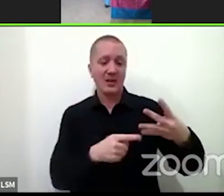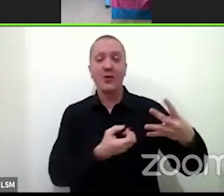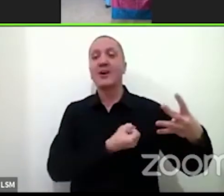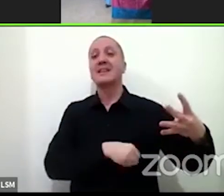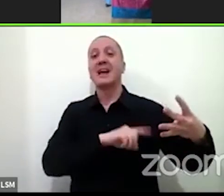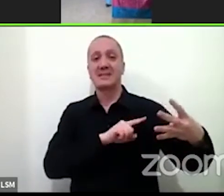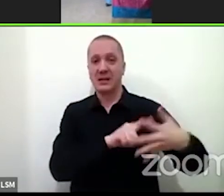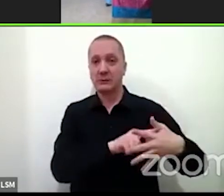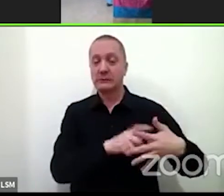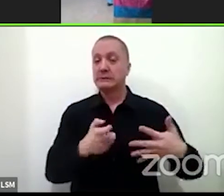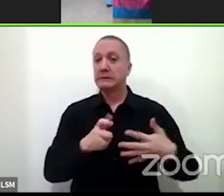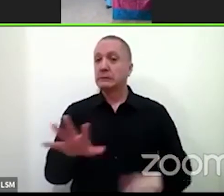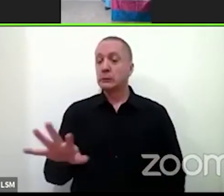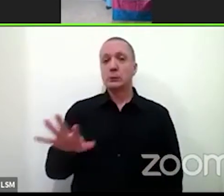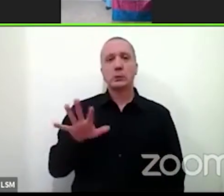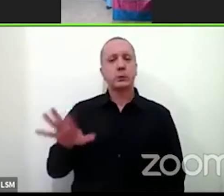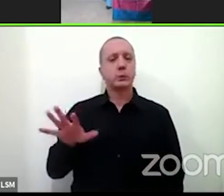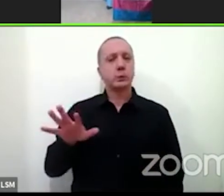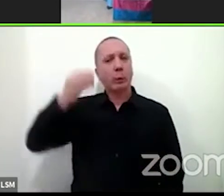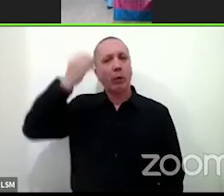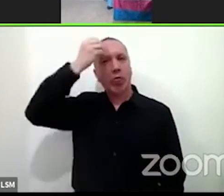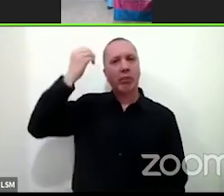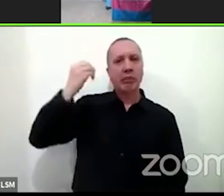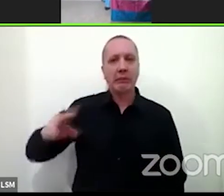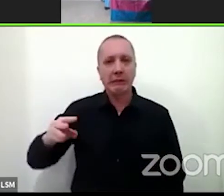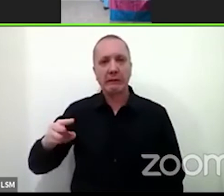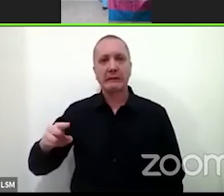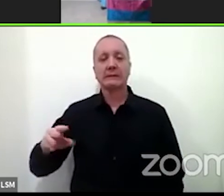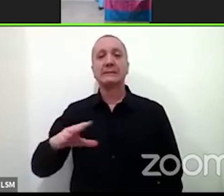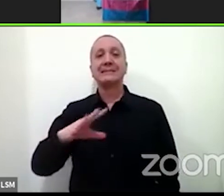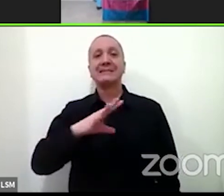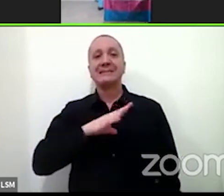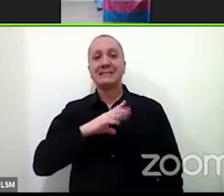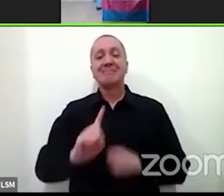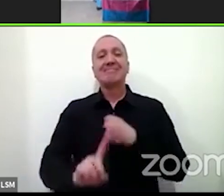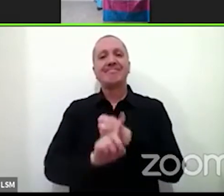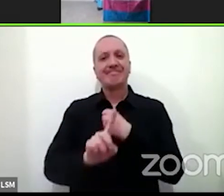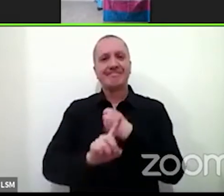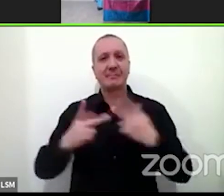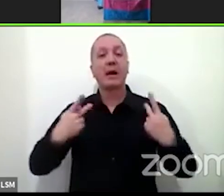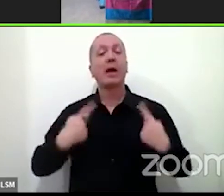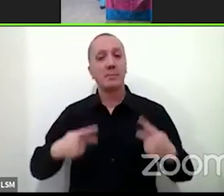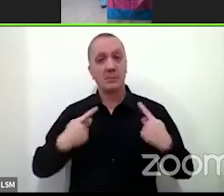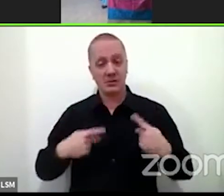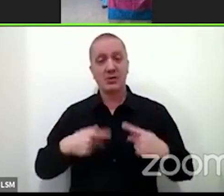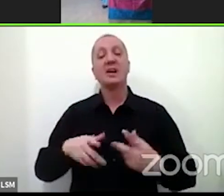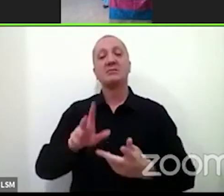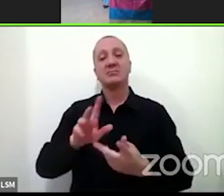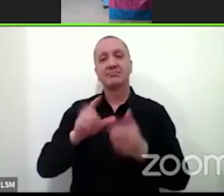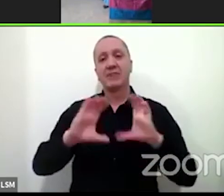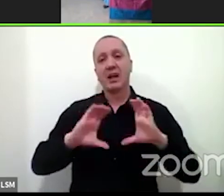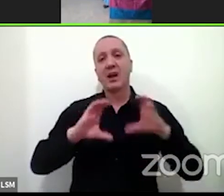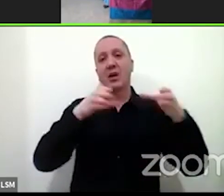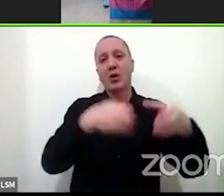Impacto que a las personas impactó más a las personas que pertenecen a la comunidad trans, como